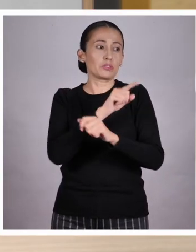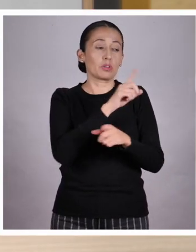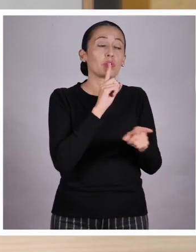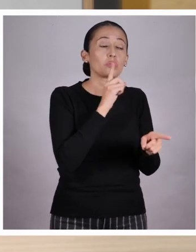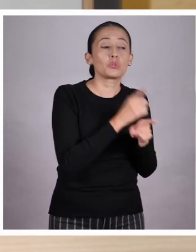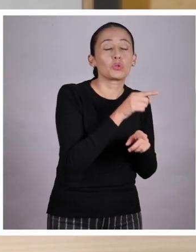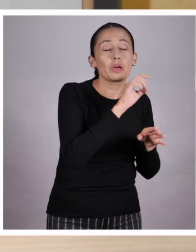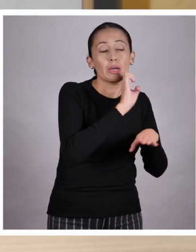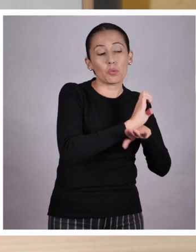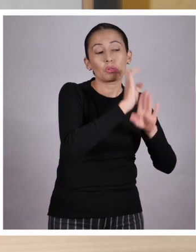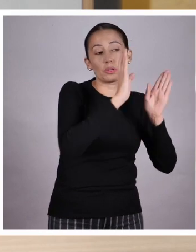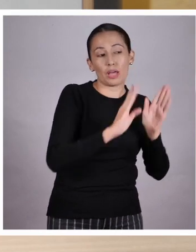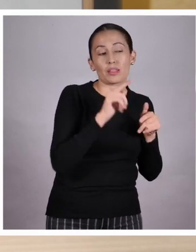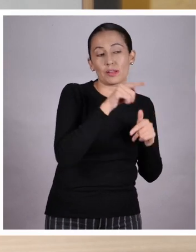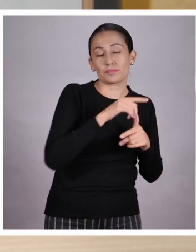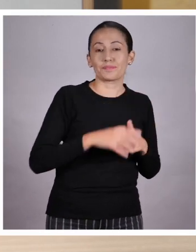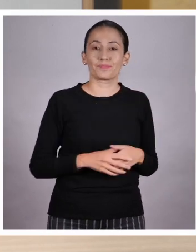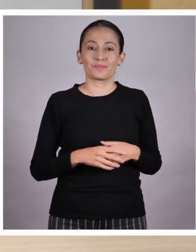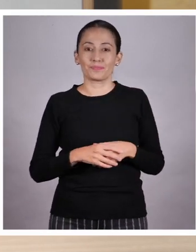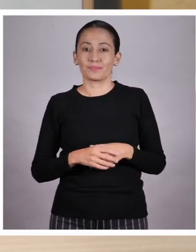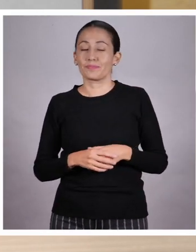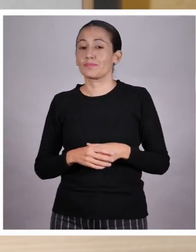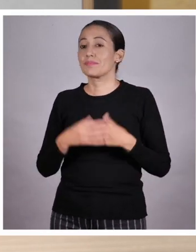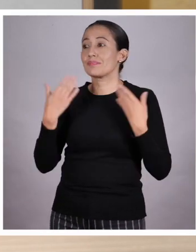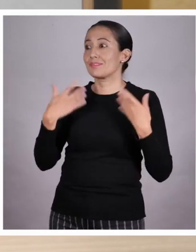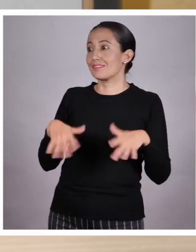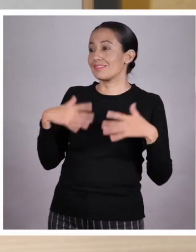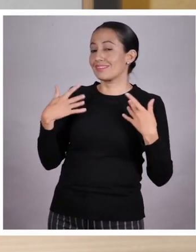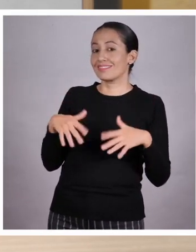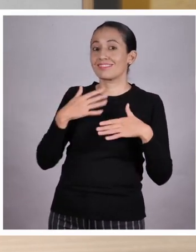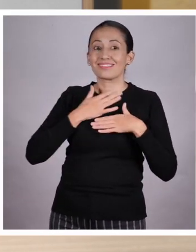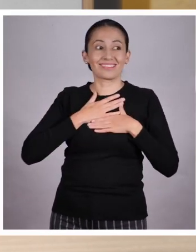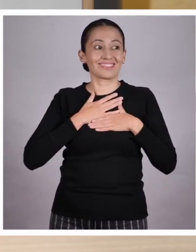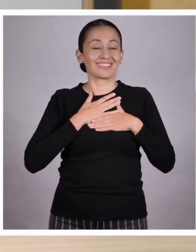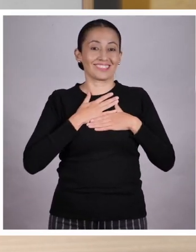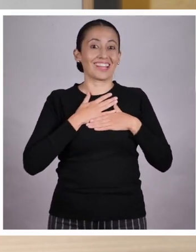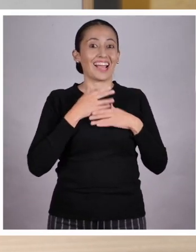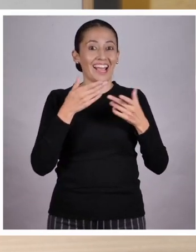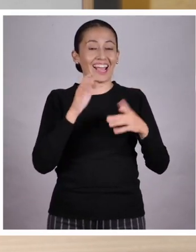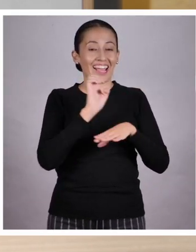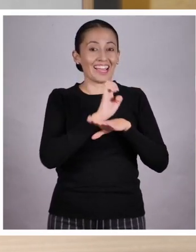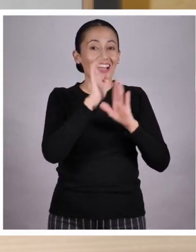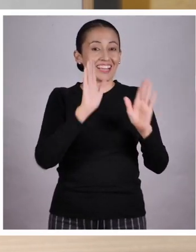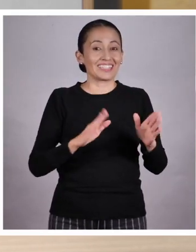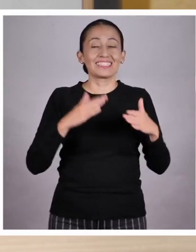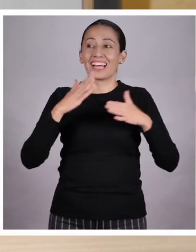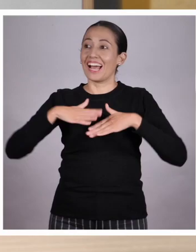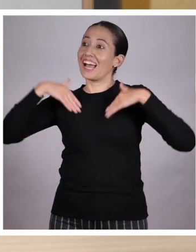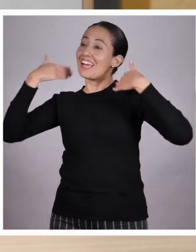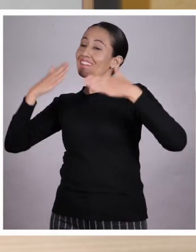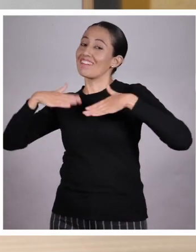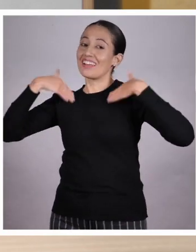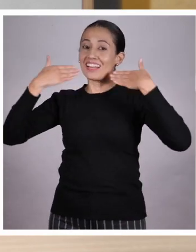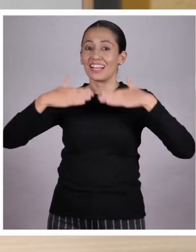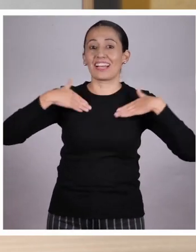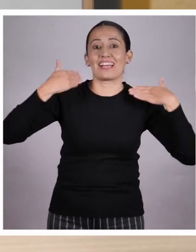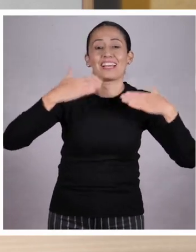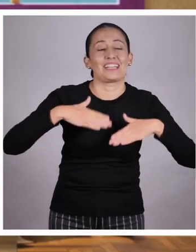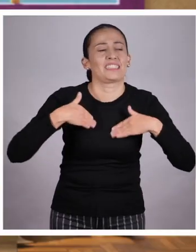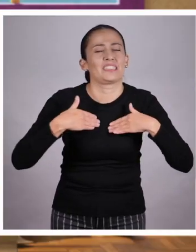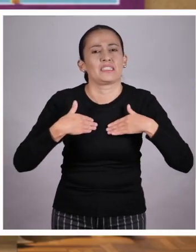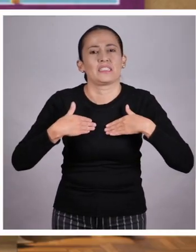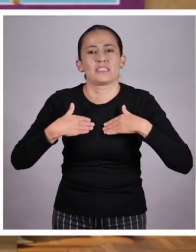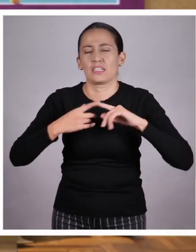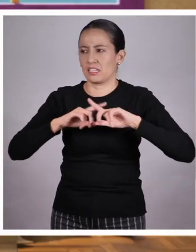confirmado, eres ecuatoriana. ¡Quizán pincheña! ¡Qué feliz estoy! ¿Pero en serio es así de